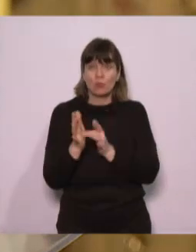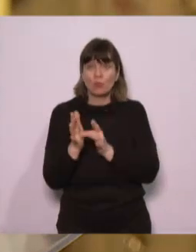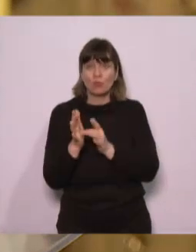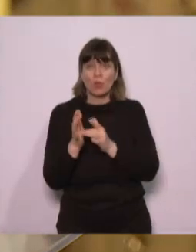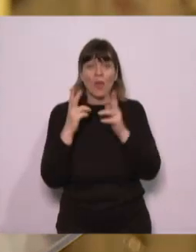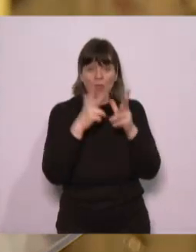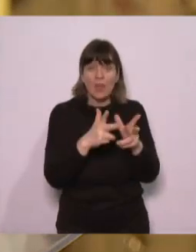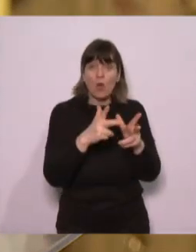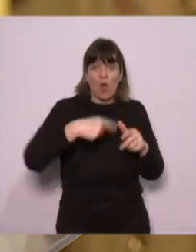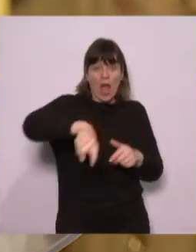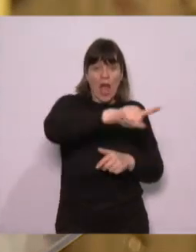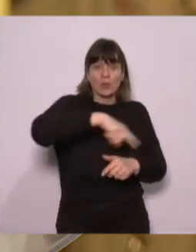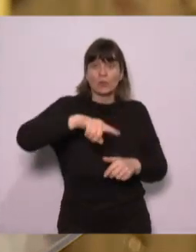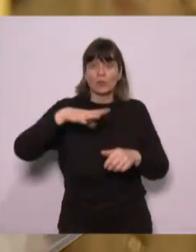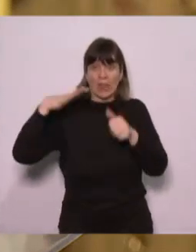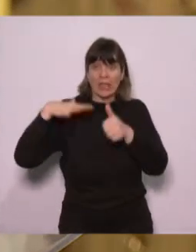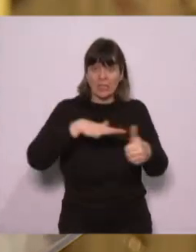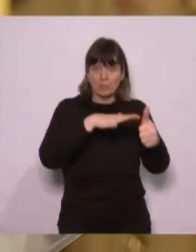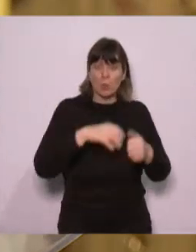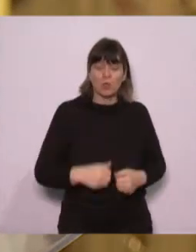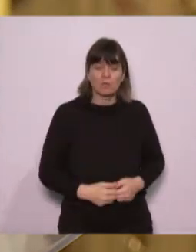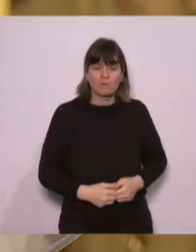Jesús dijo a sus discípulos: